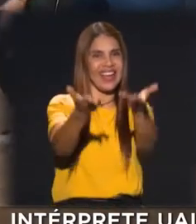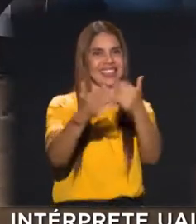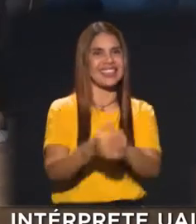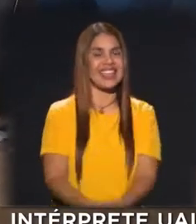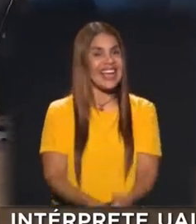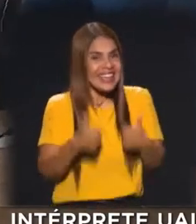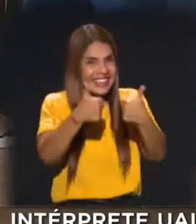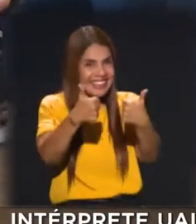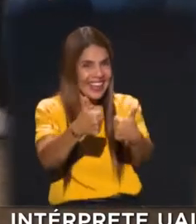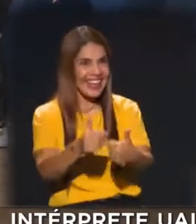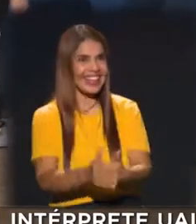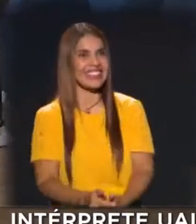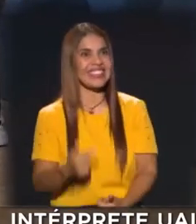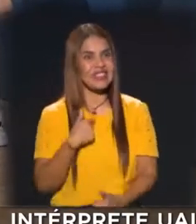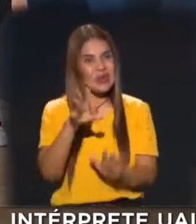¡Qué bien!